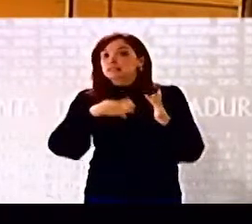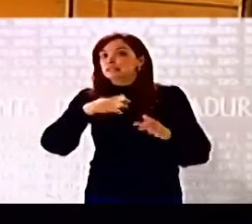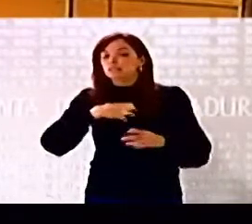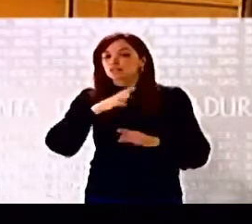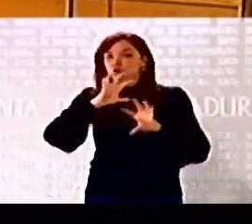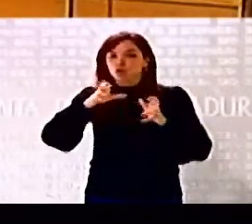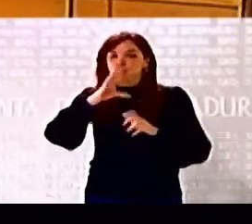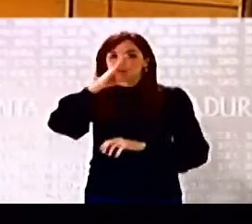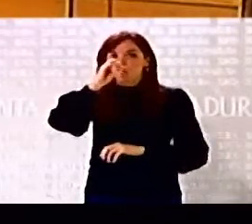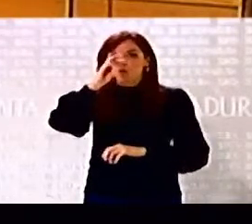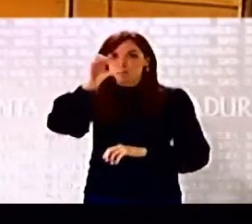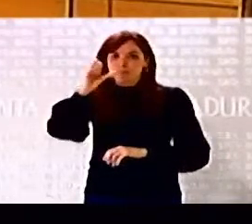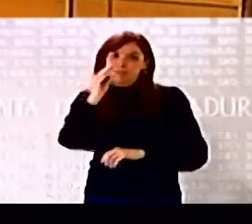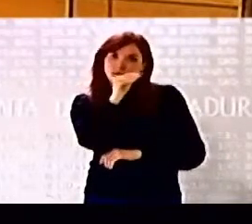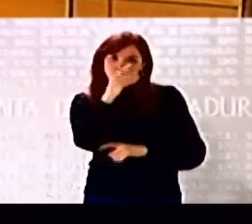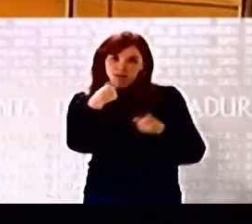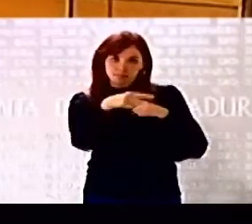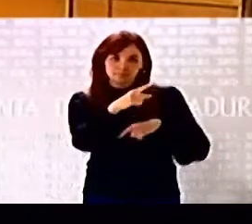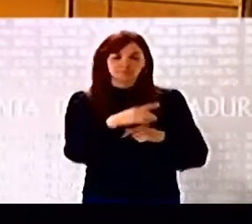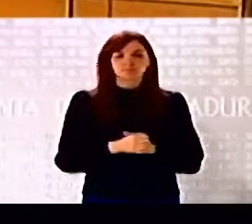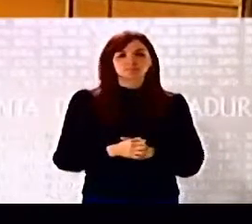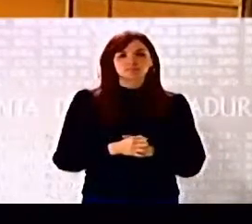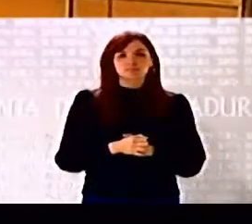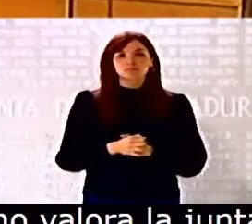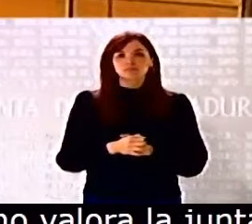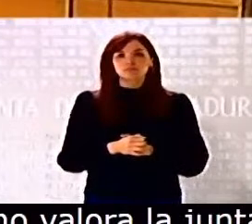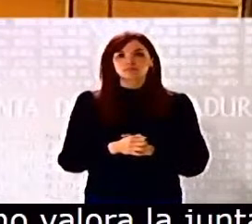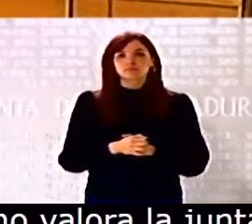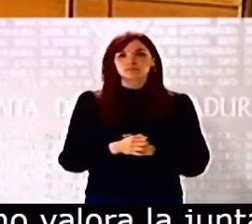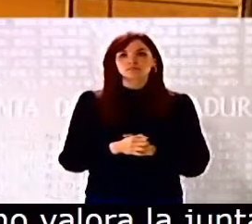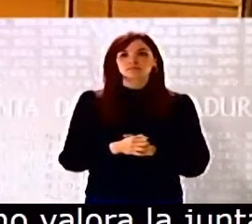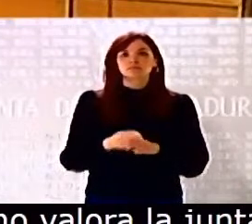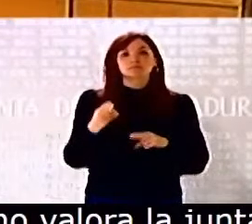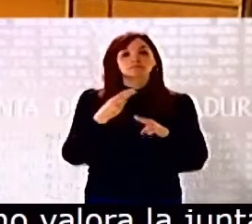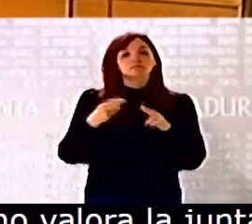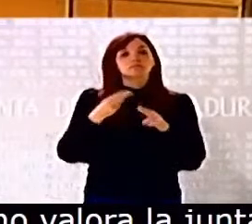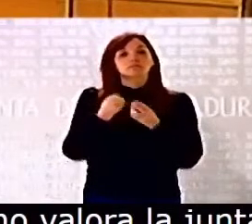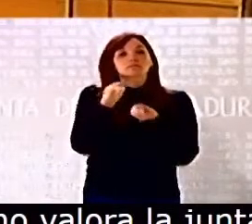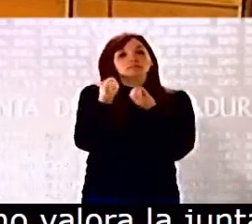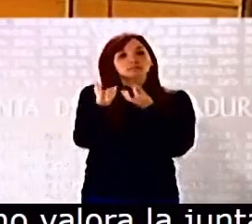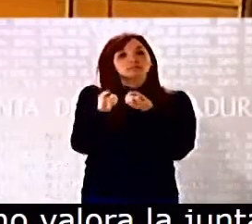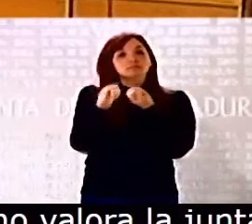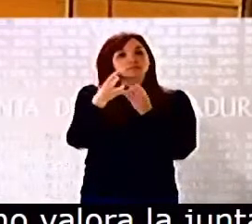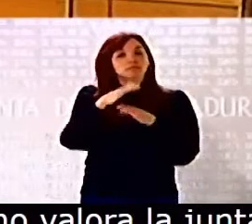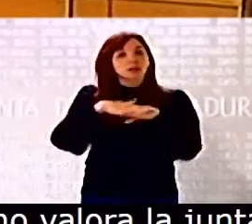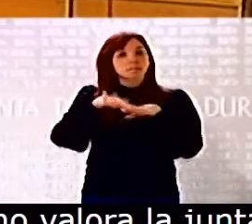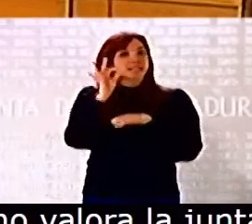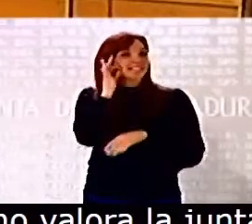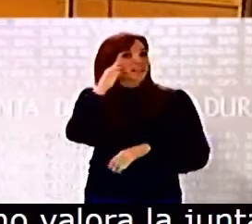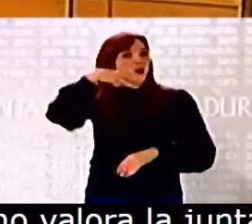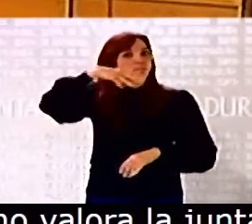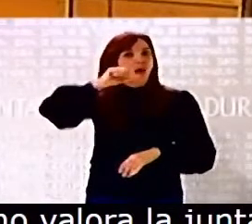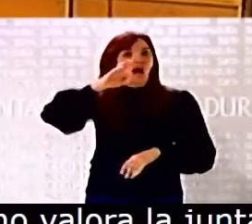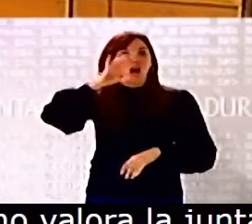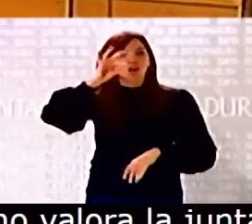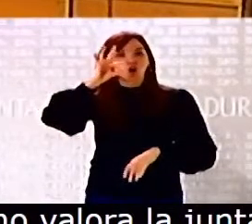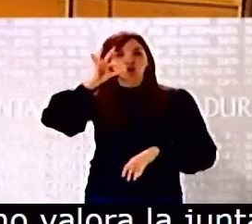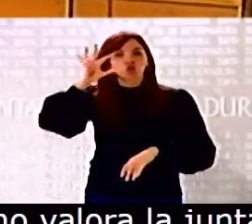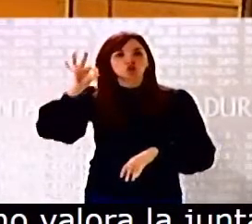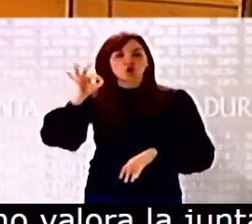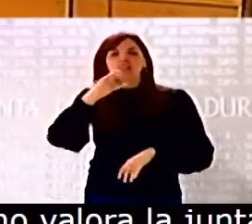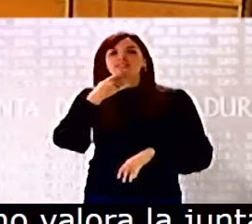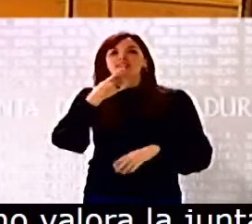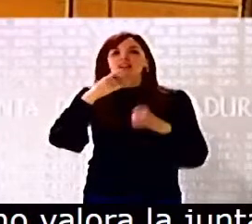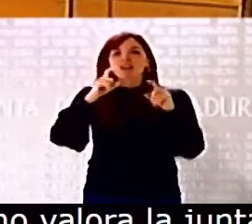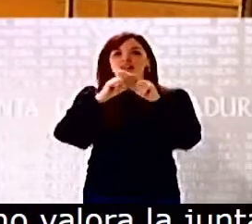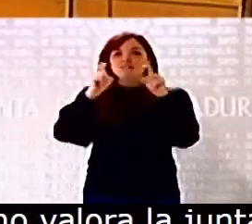Dice, ¿cómo valora la Junta la polémica que ha causado las declaraciones de la ministra Reyes Maroto y que después matizó, dejando entrever que una fábrica de